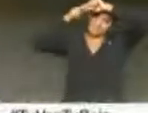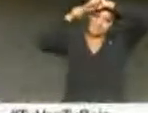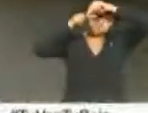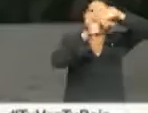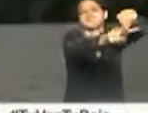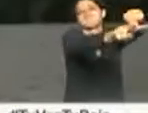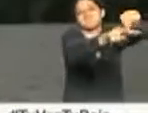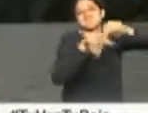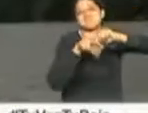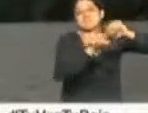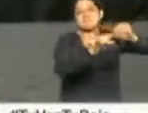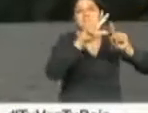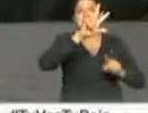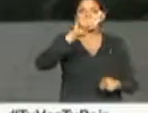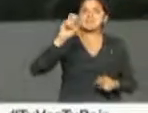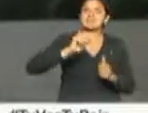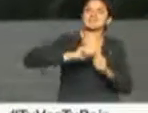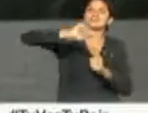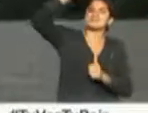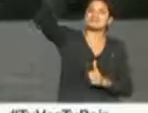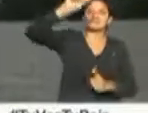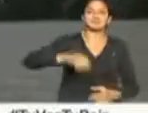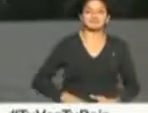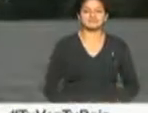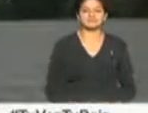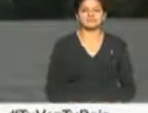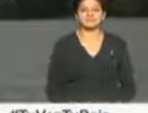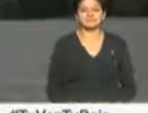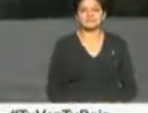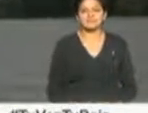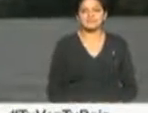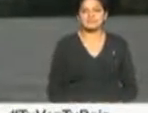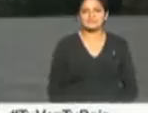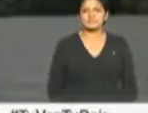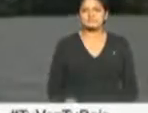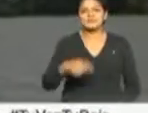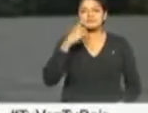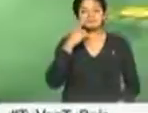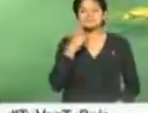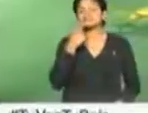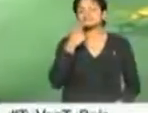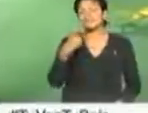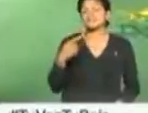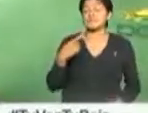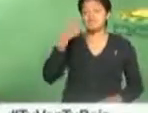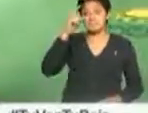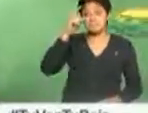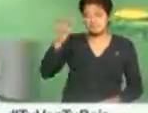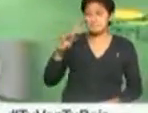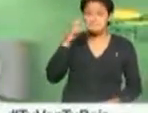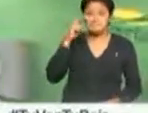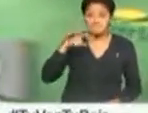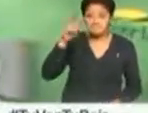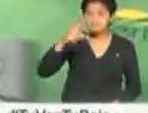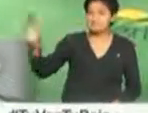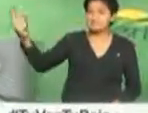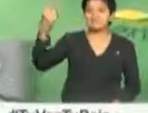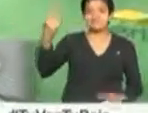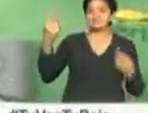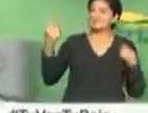altura sobre el parque. Cuando viene un turista me siento realmente feliz, porque en ese